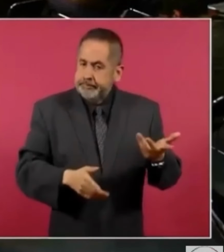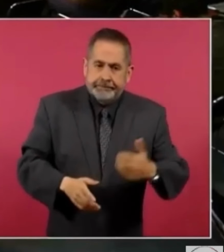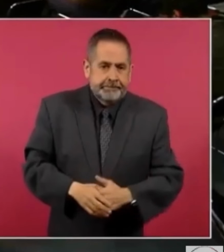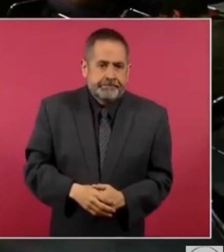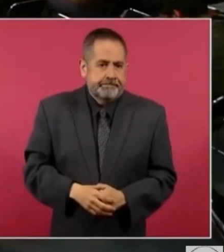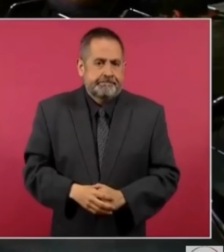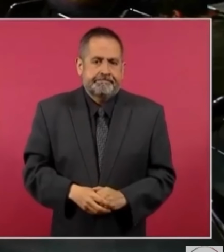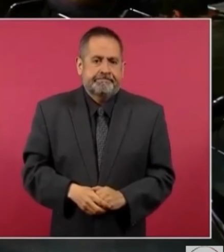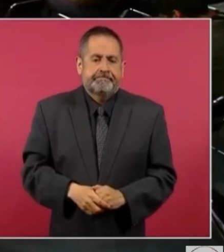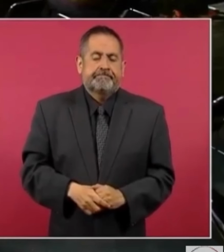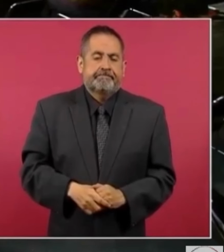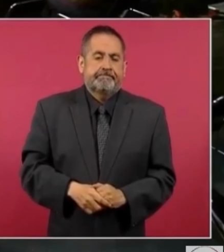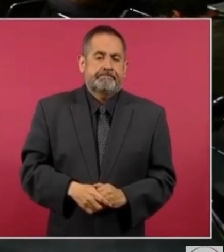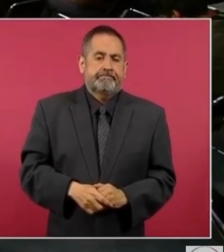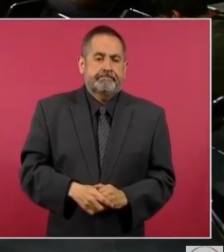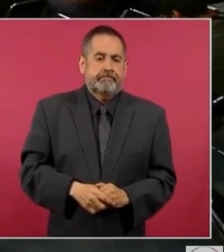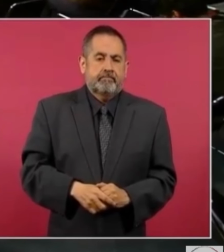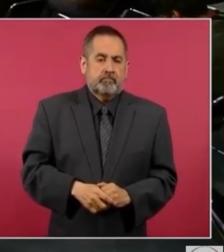Entonces es